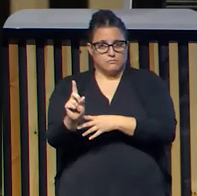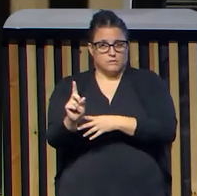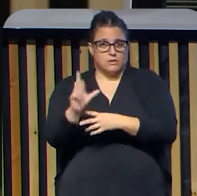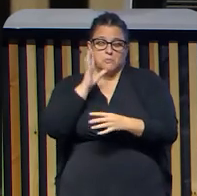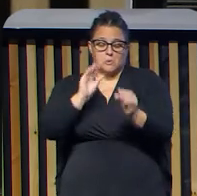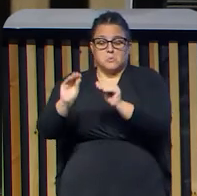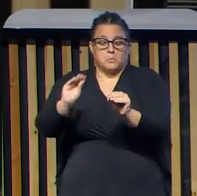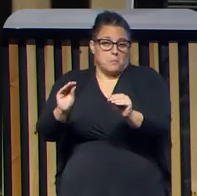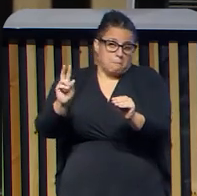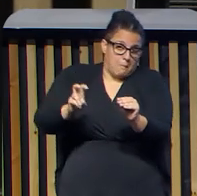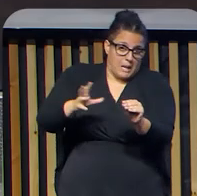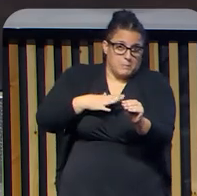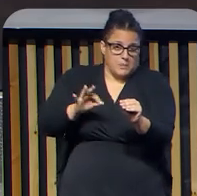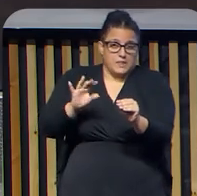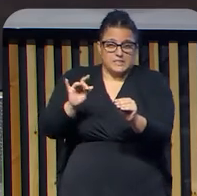interdisciplinares